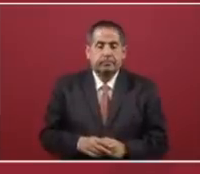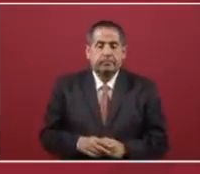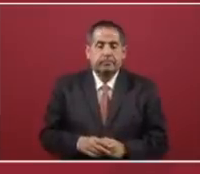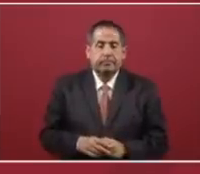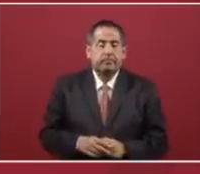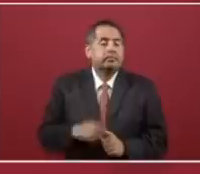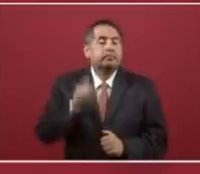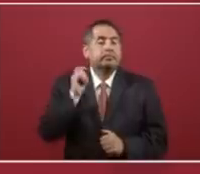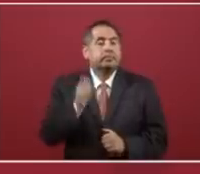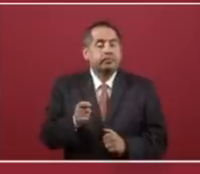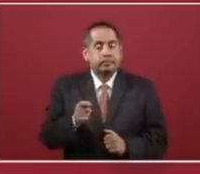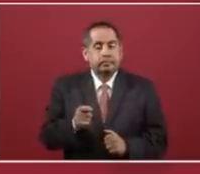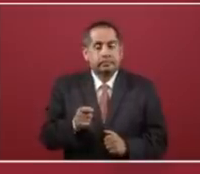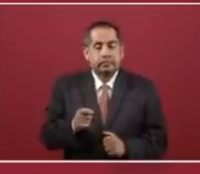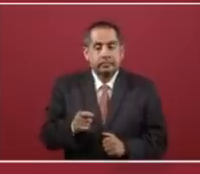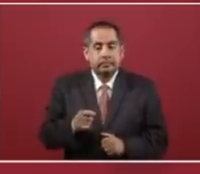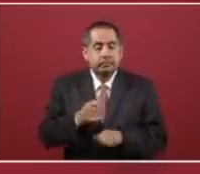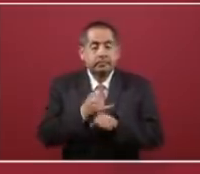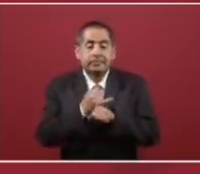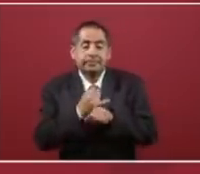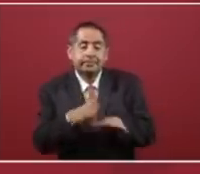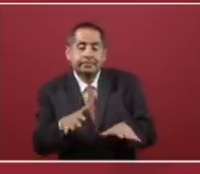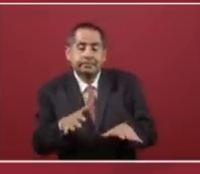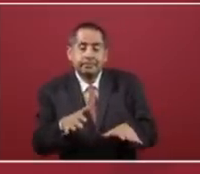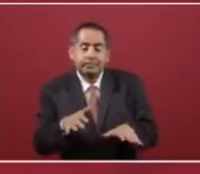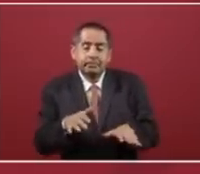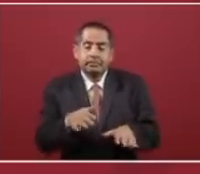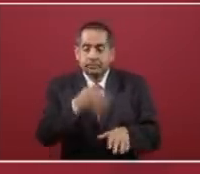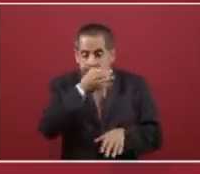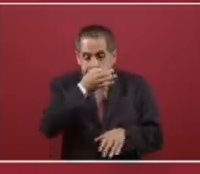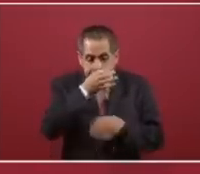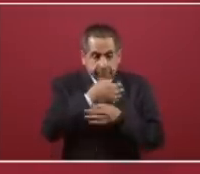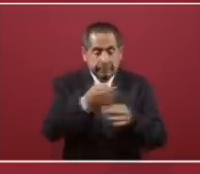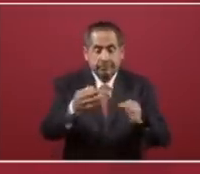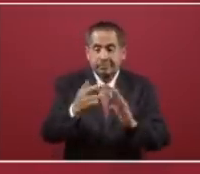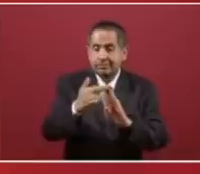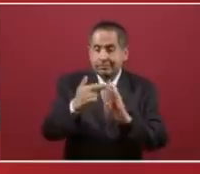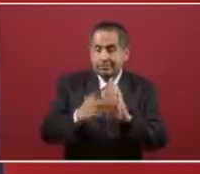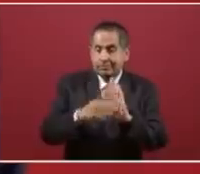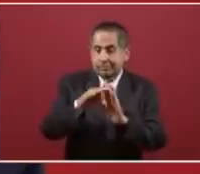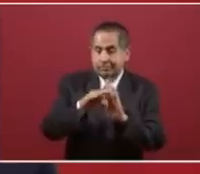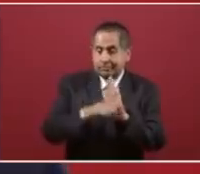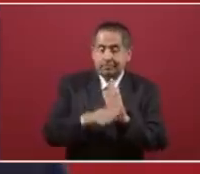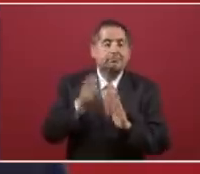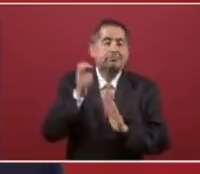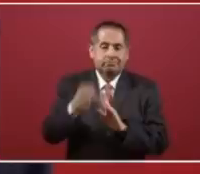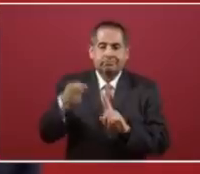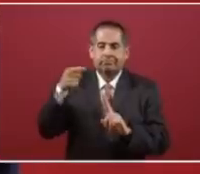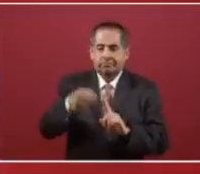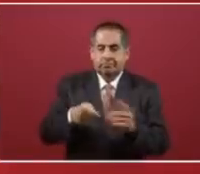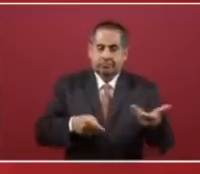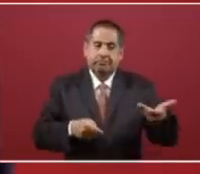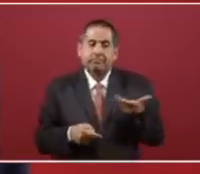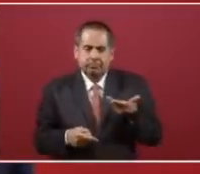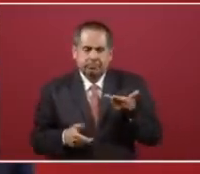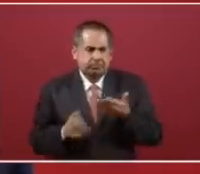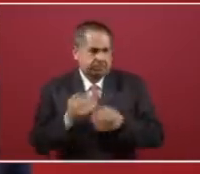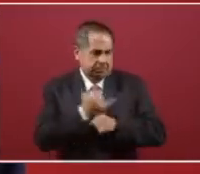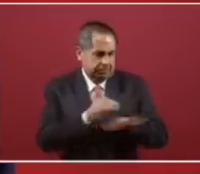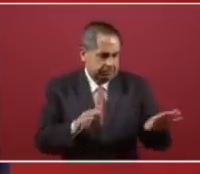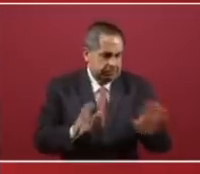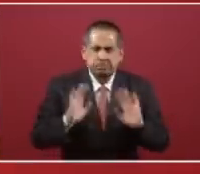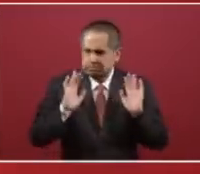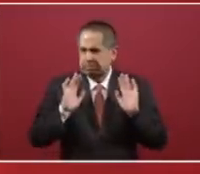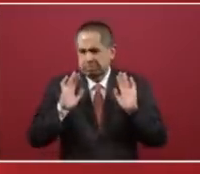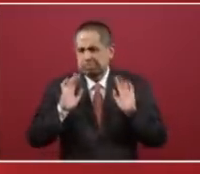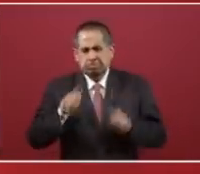es que se informe y que se den a conocer las reglas de operación eso es lo que nos están pidiendo y eso es